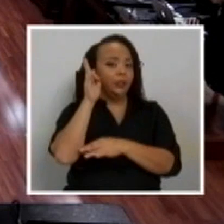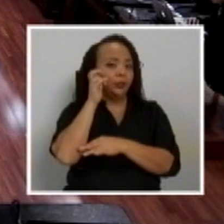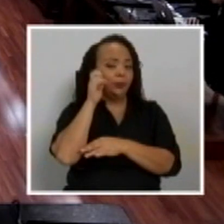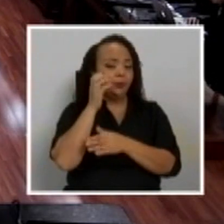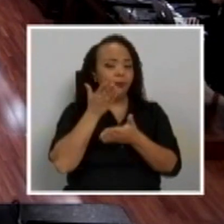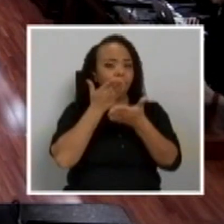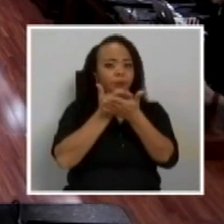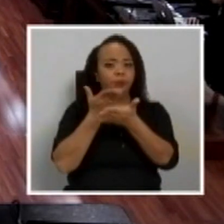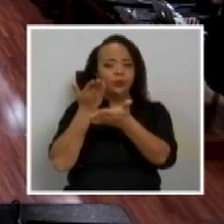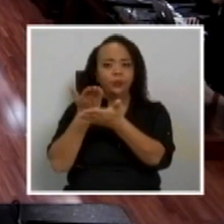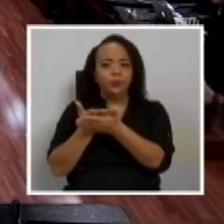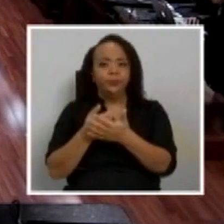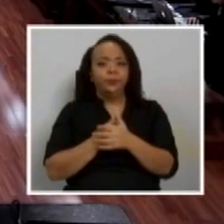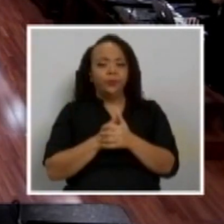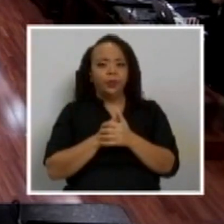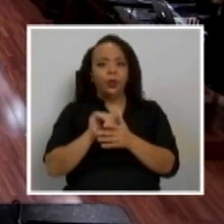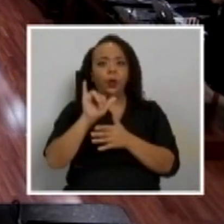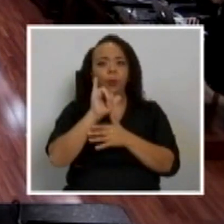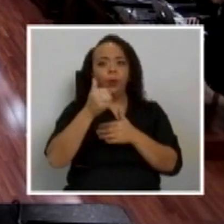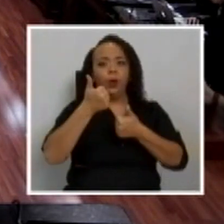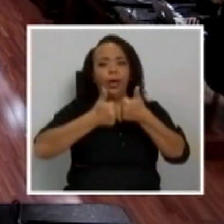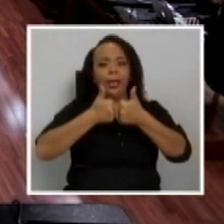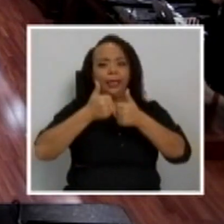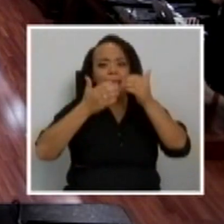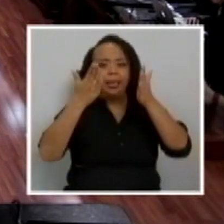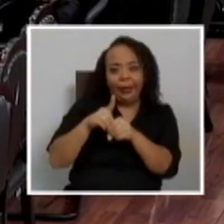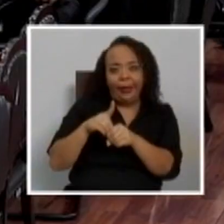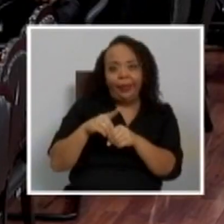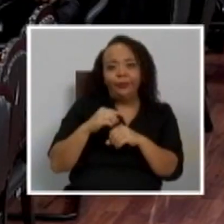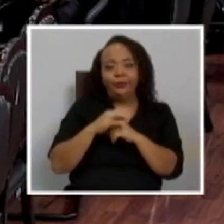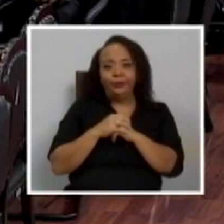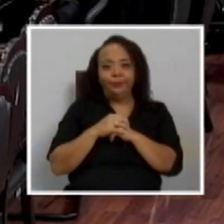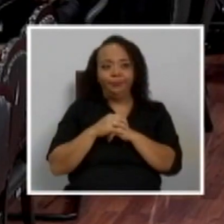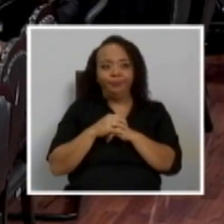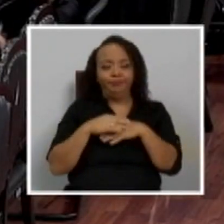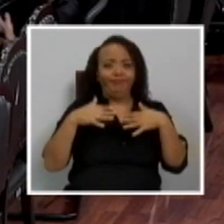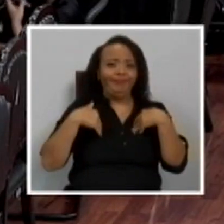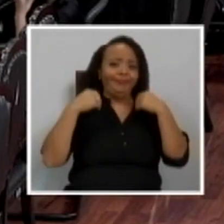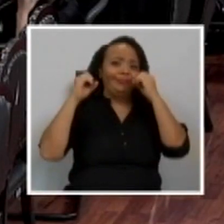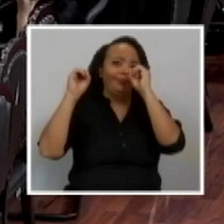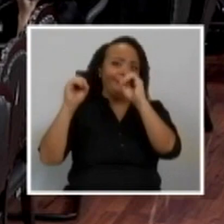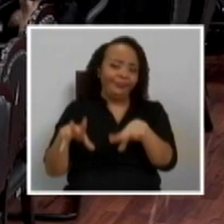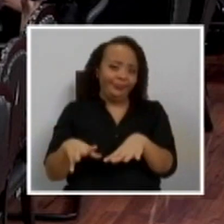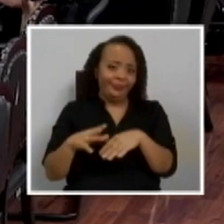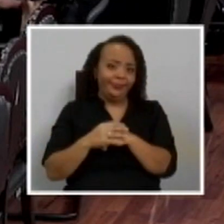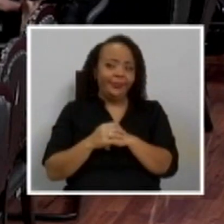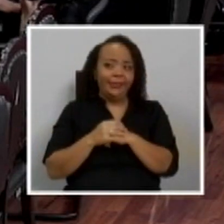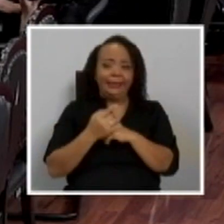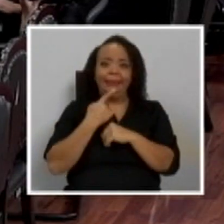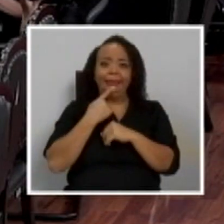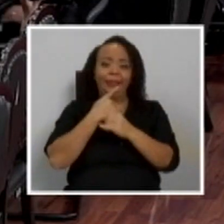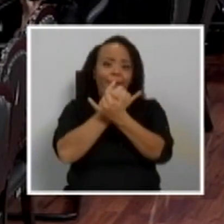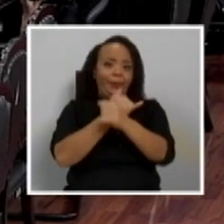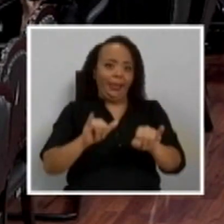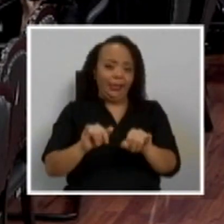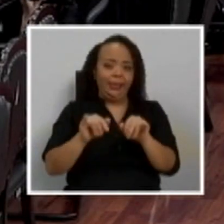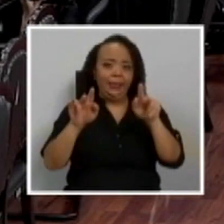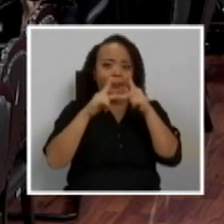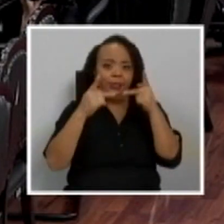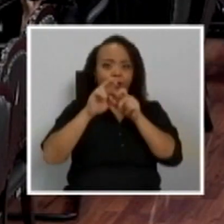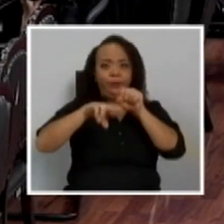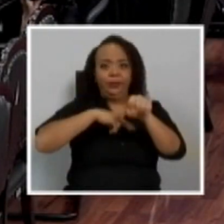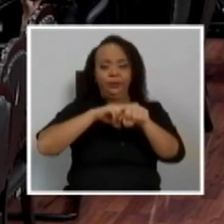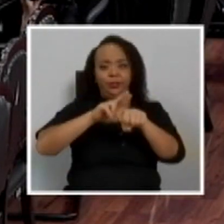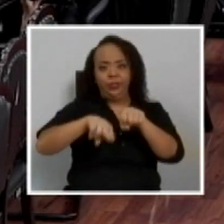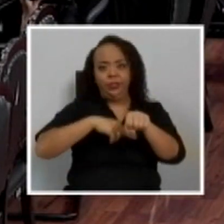directorio legislativo estuvo a cargo la oficialista Carolina Hidalgo. En este tiempo se aprobaron 113 leyes y hubo una propuesta de más